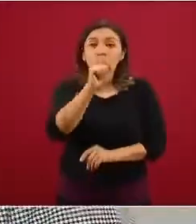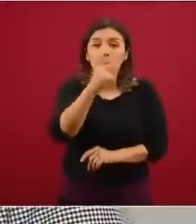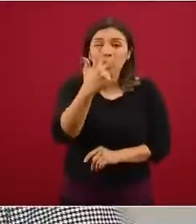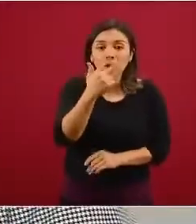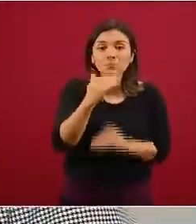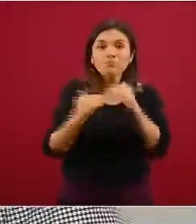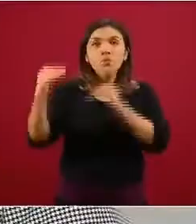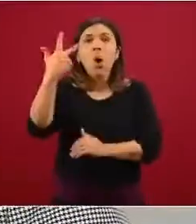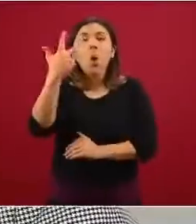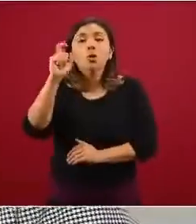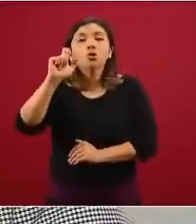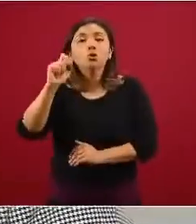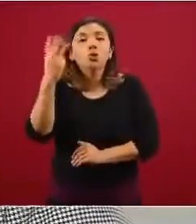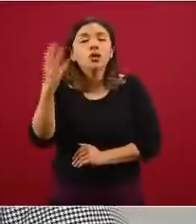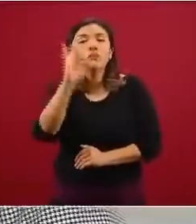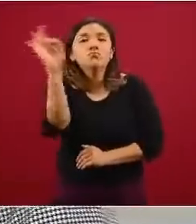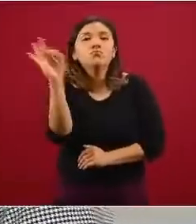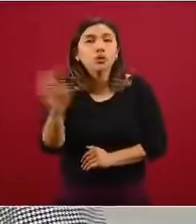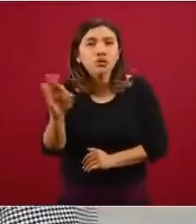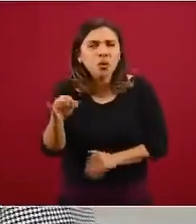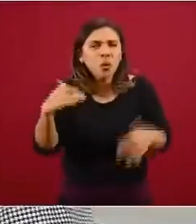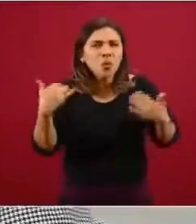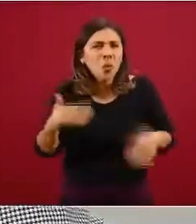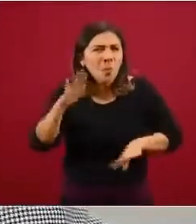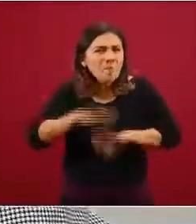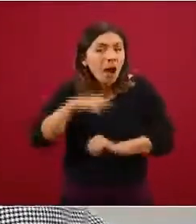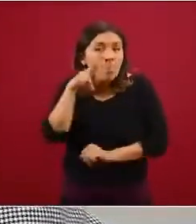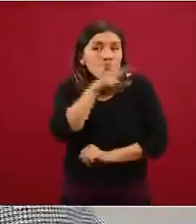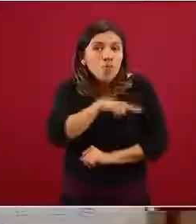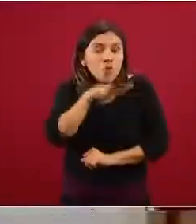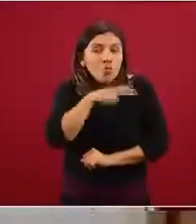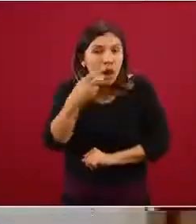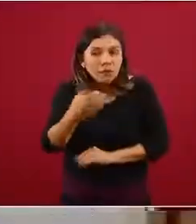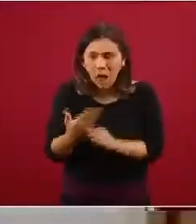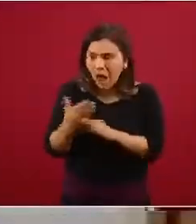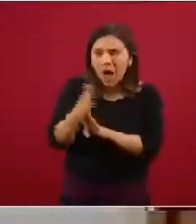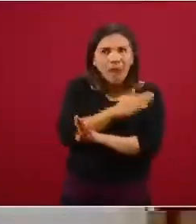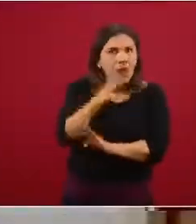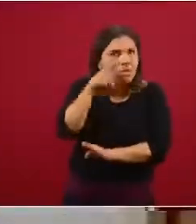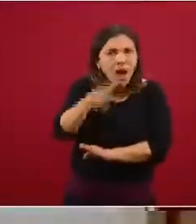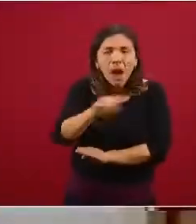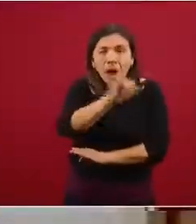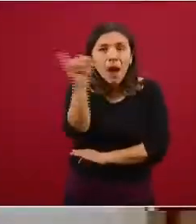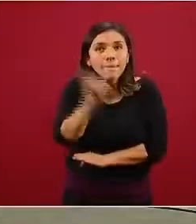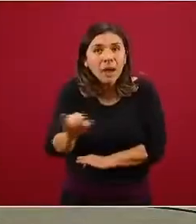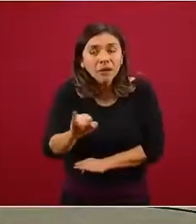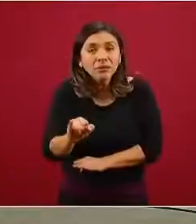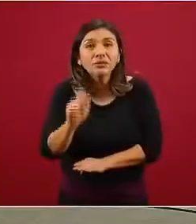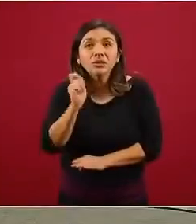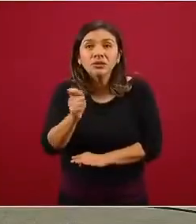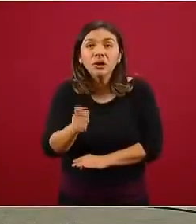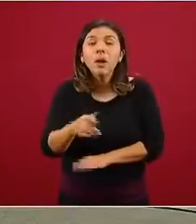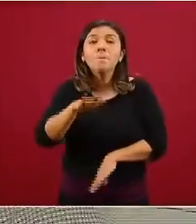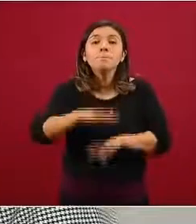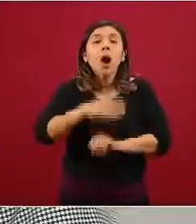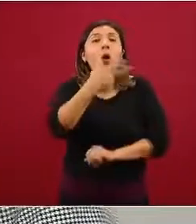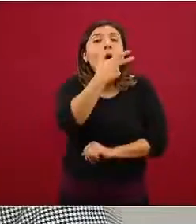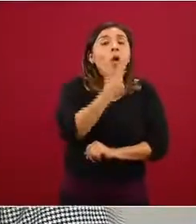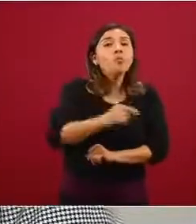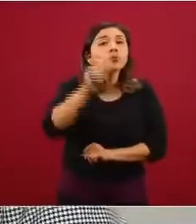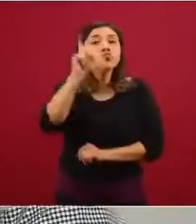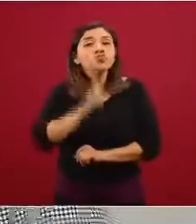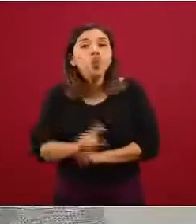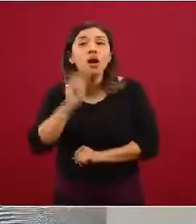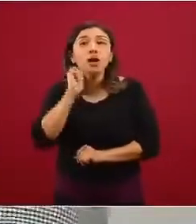al 8.3% y de manera muy preocupante, cosa que no habíamos visto nunca, el momio hombres y